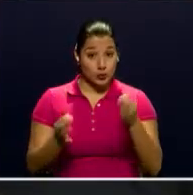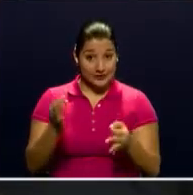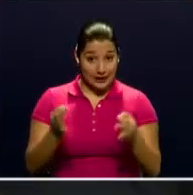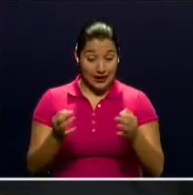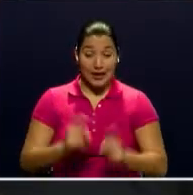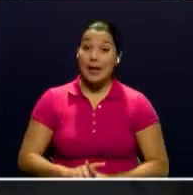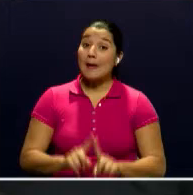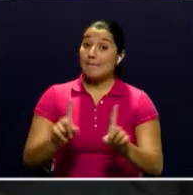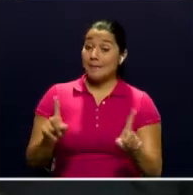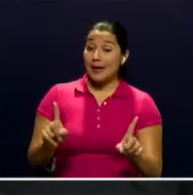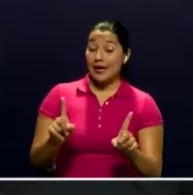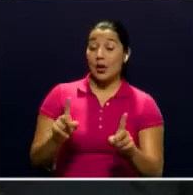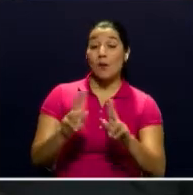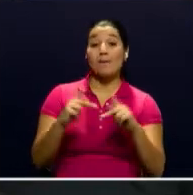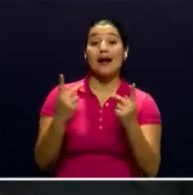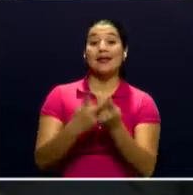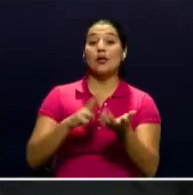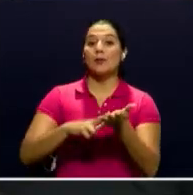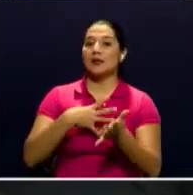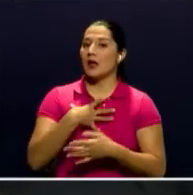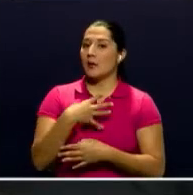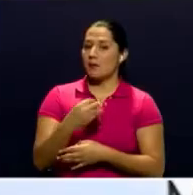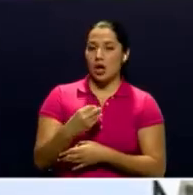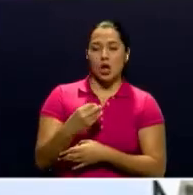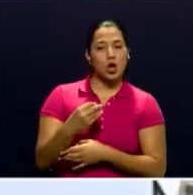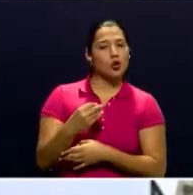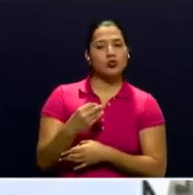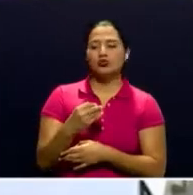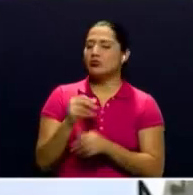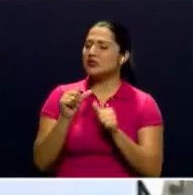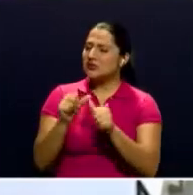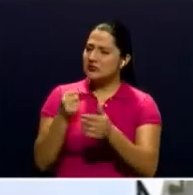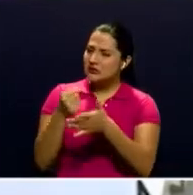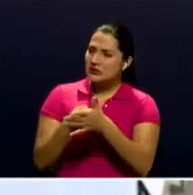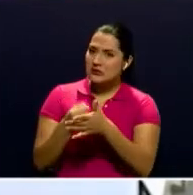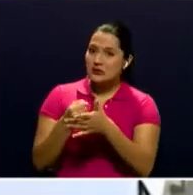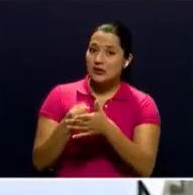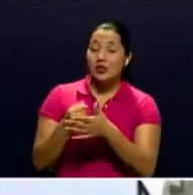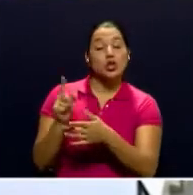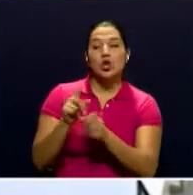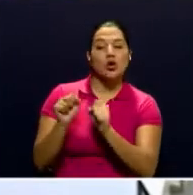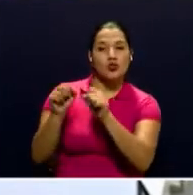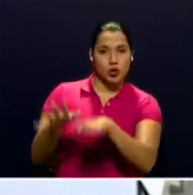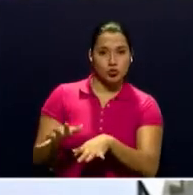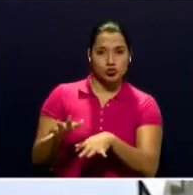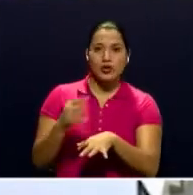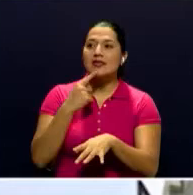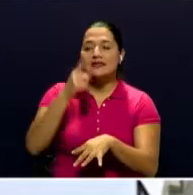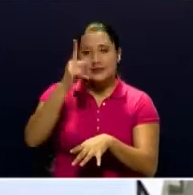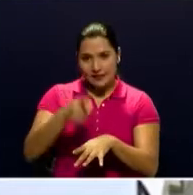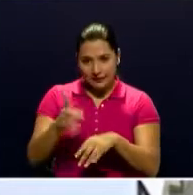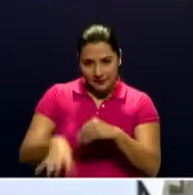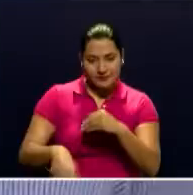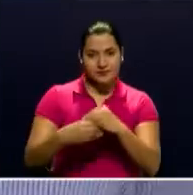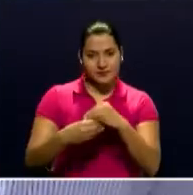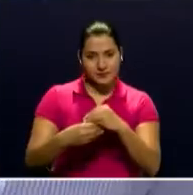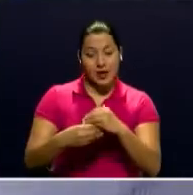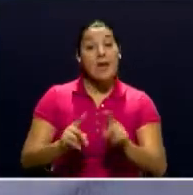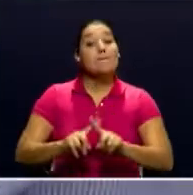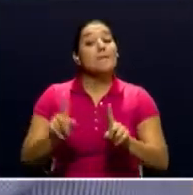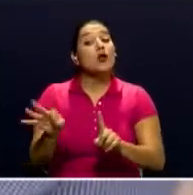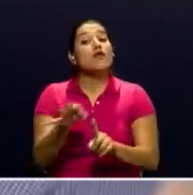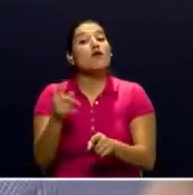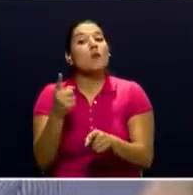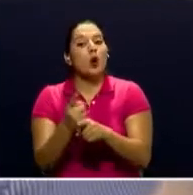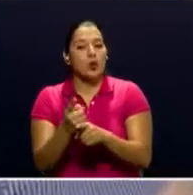Sin embargo, en el PLN no renuncian del todo a incluir a estos regímenes, sino en hacerlo de la manera correcta, afirman,